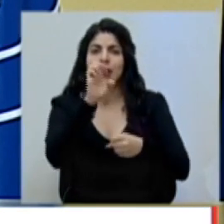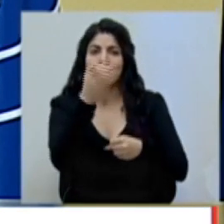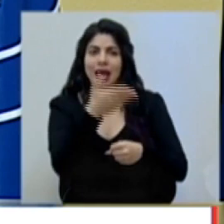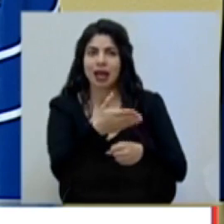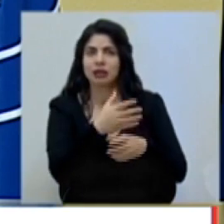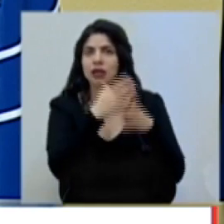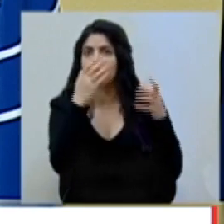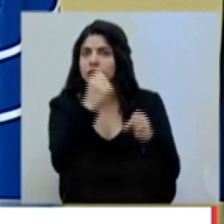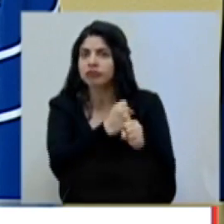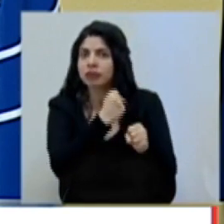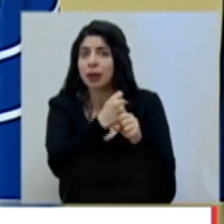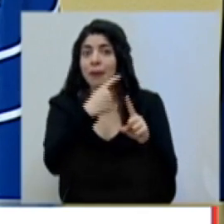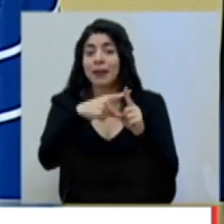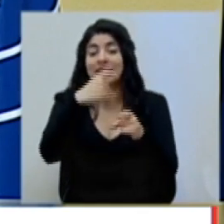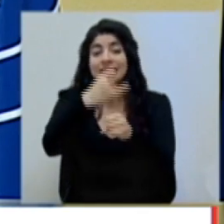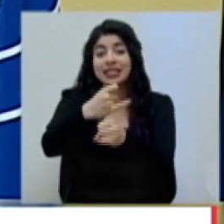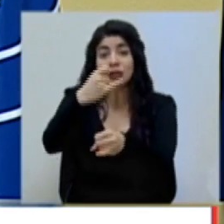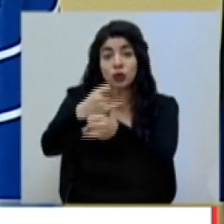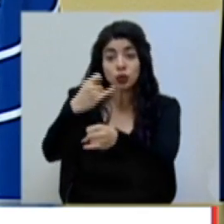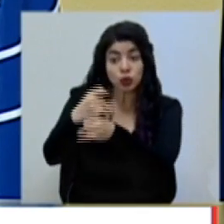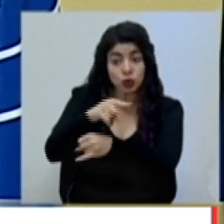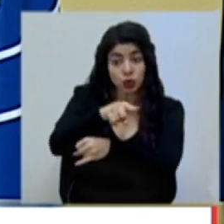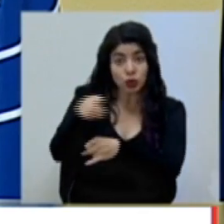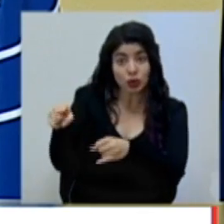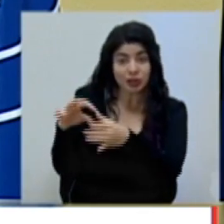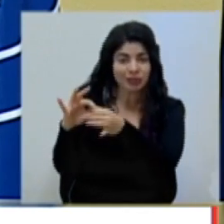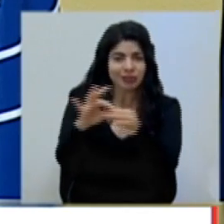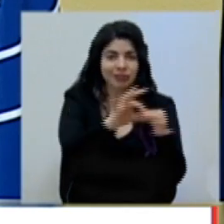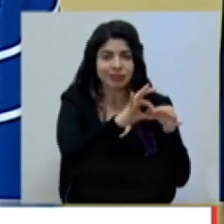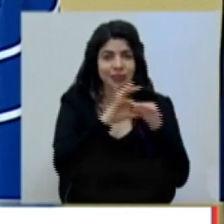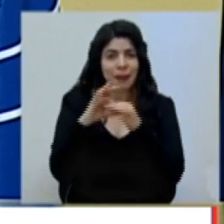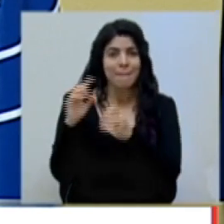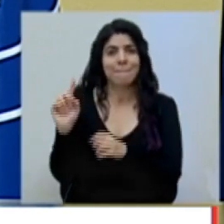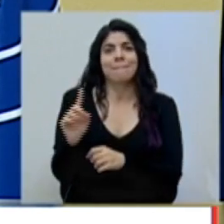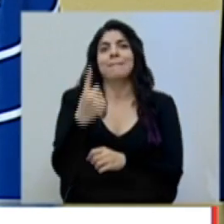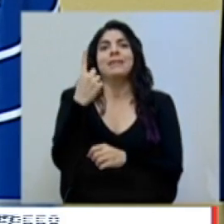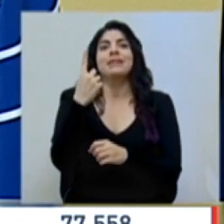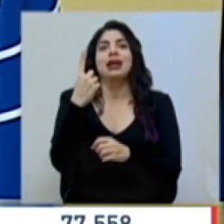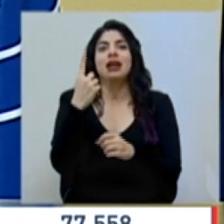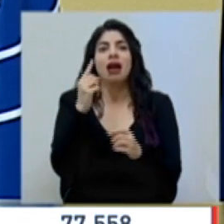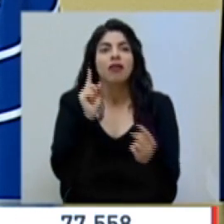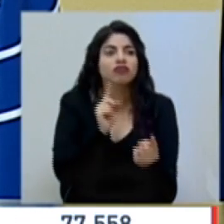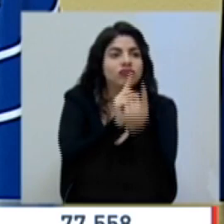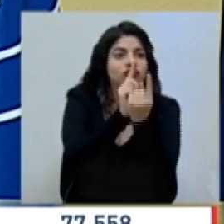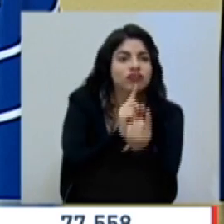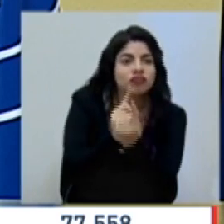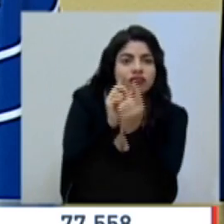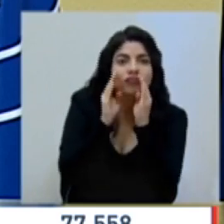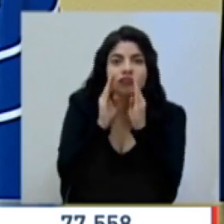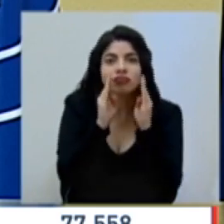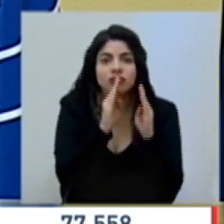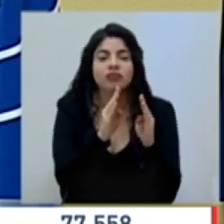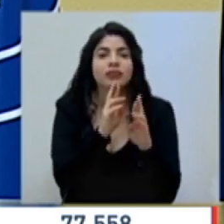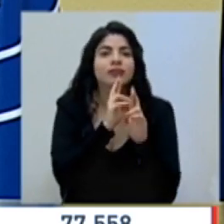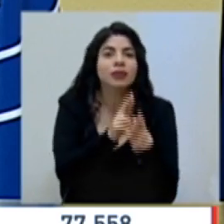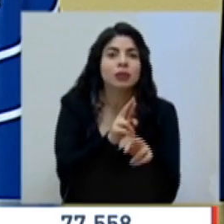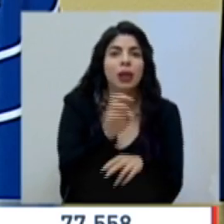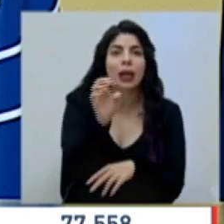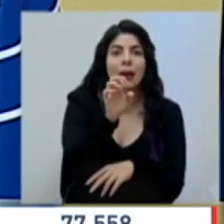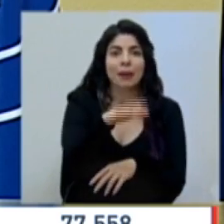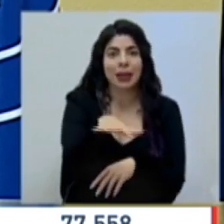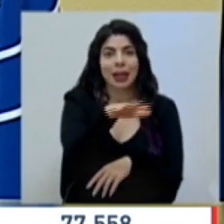emergencia y las instituciones que forman parte de esa primera línea de respuesta ante las emergencias en el